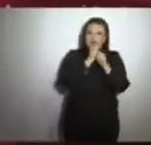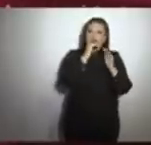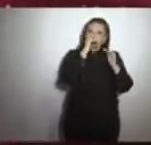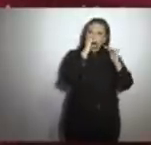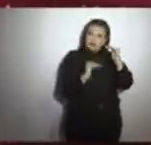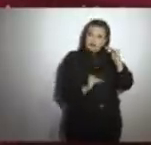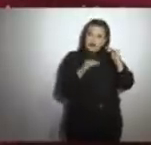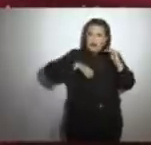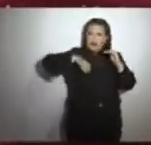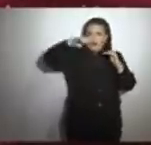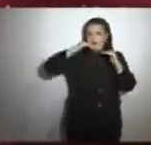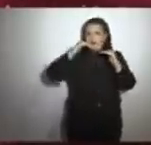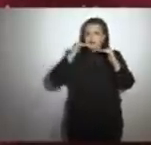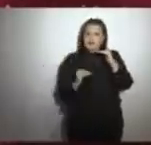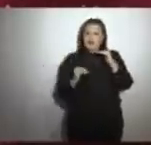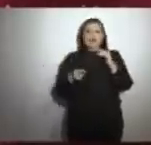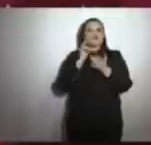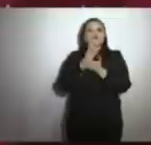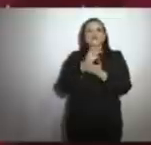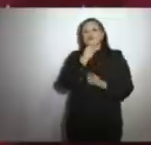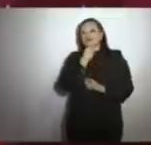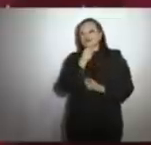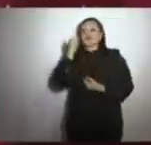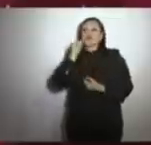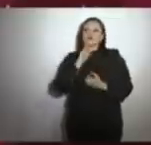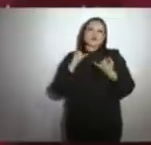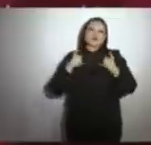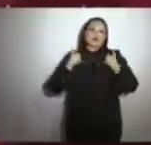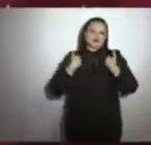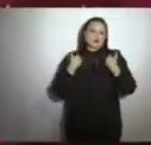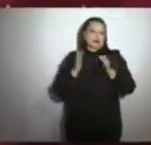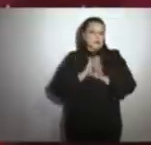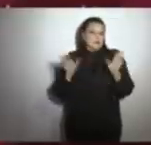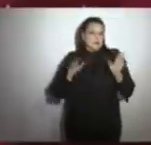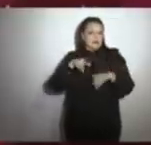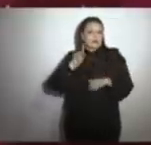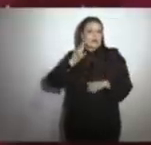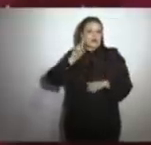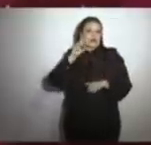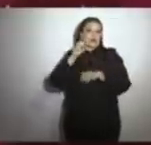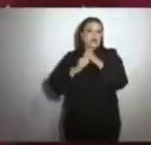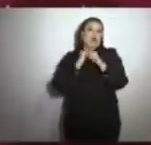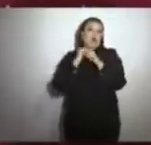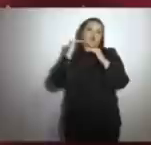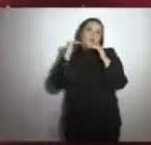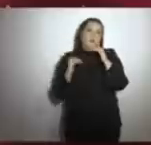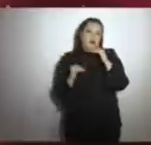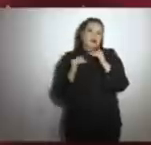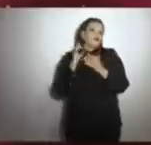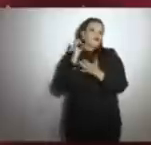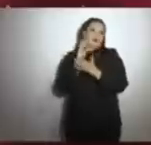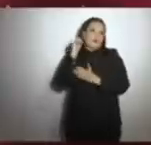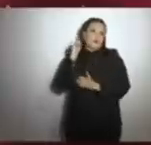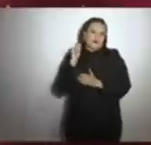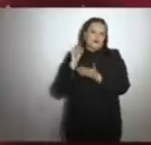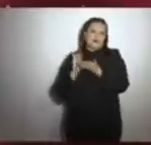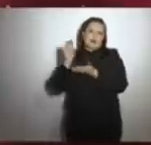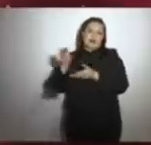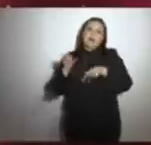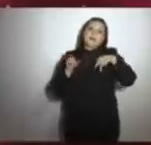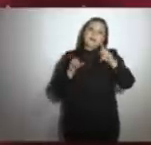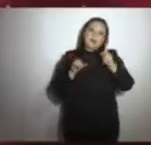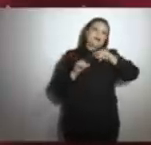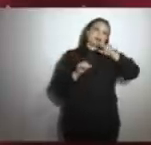con prioridad a las niñas, a los niños y a los jóvenes de México. A partir de los